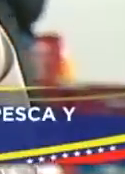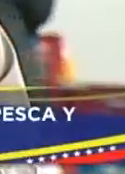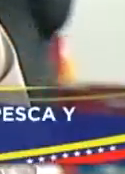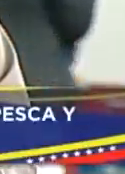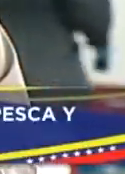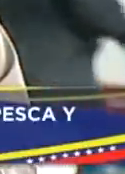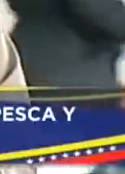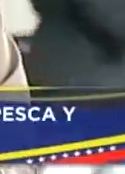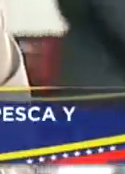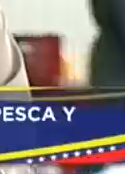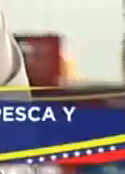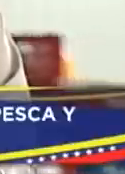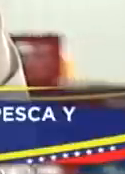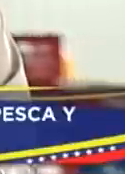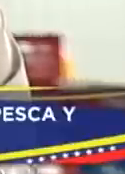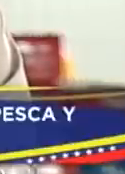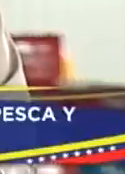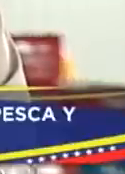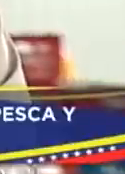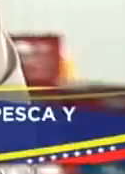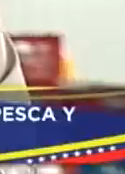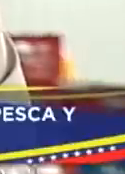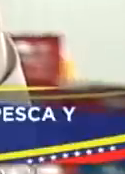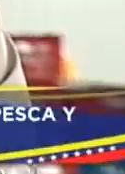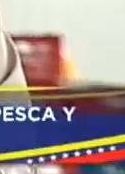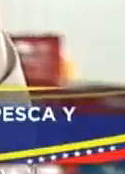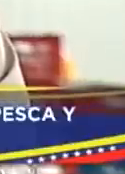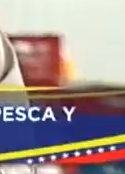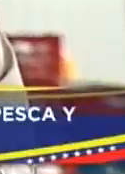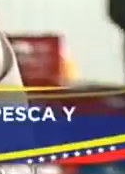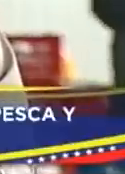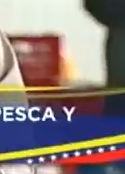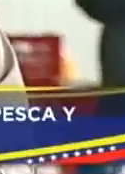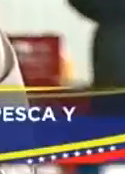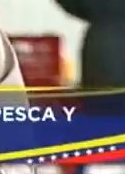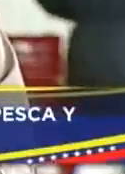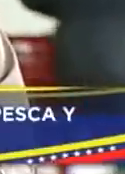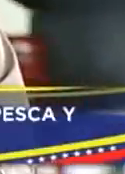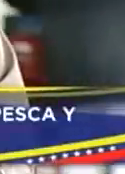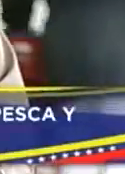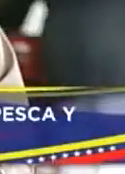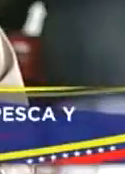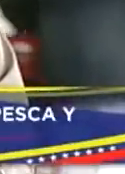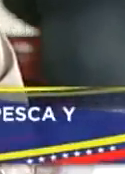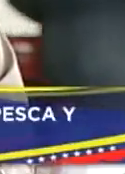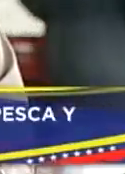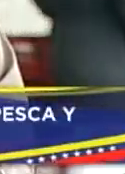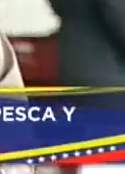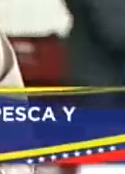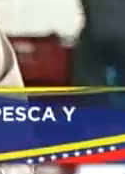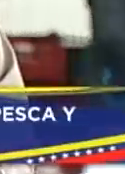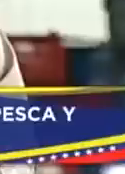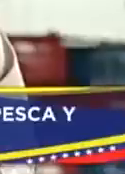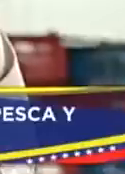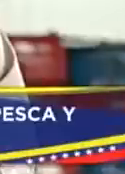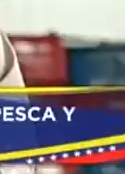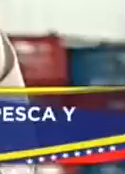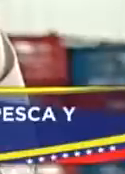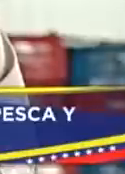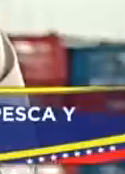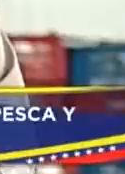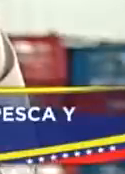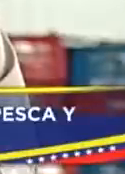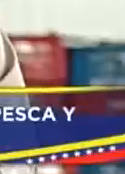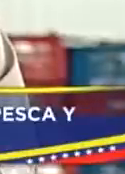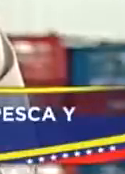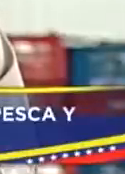gran mariscal del oriente del país. Mi saludo a todo el pueblo de Oriente. Está haciendo un calor tranquilo, soportable.